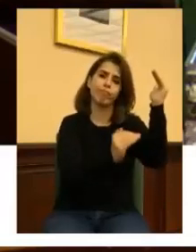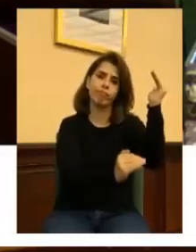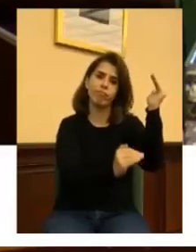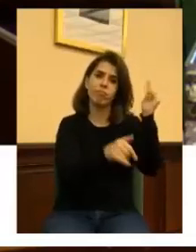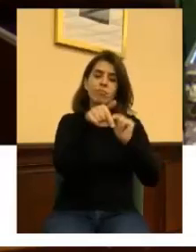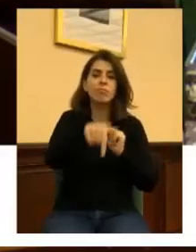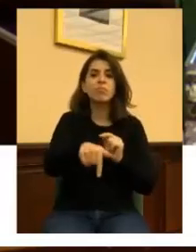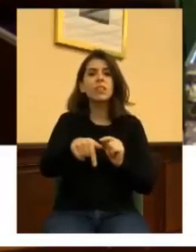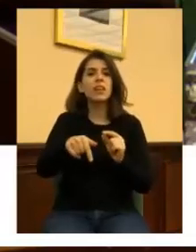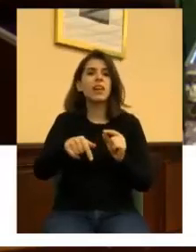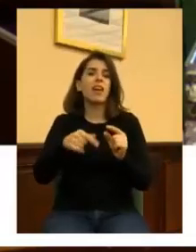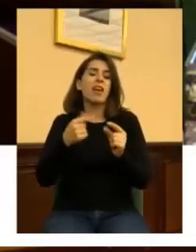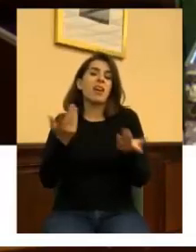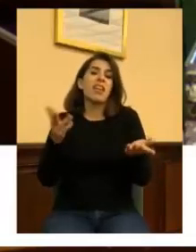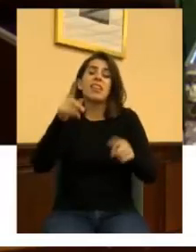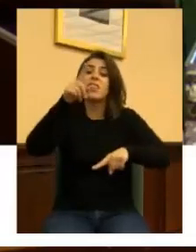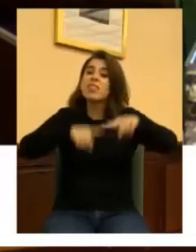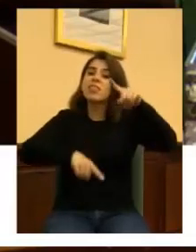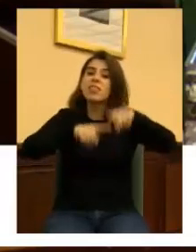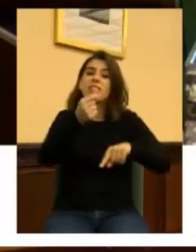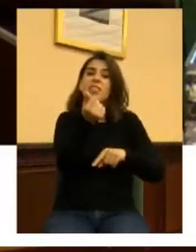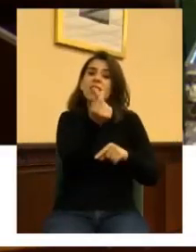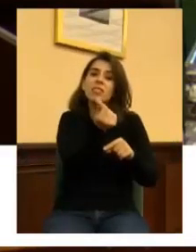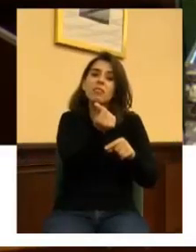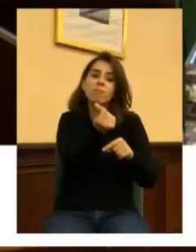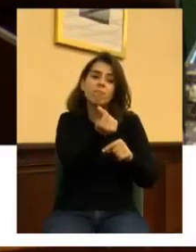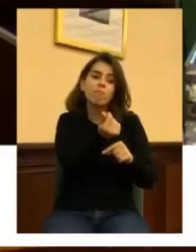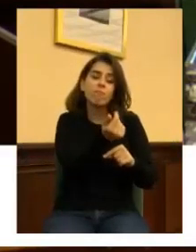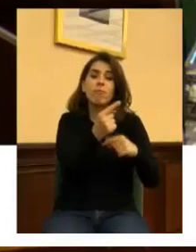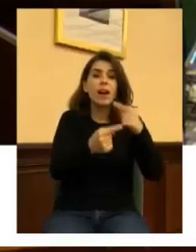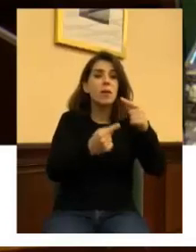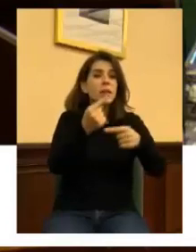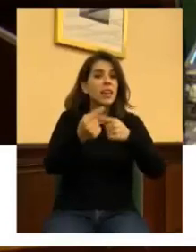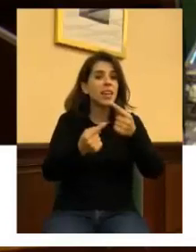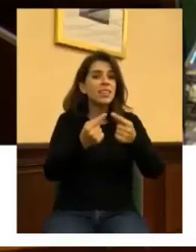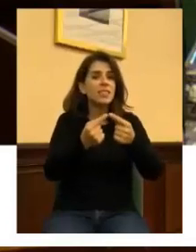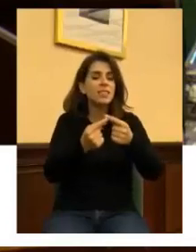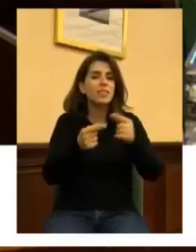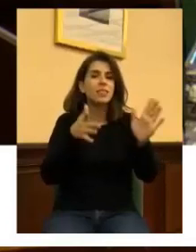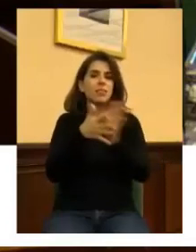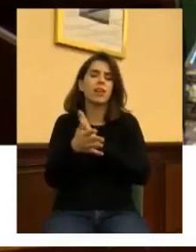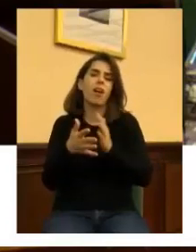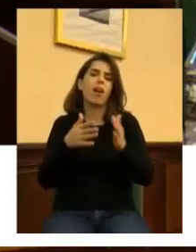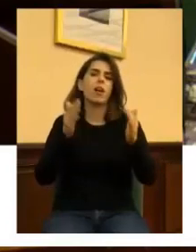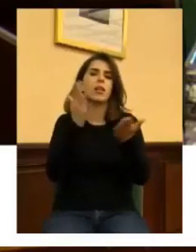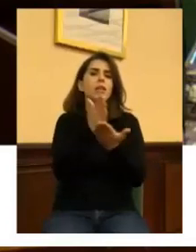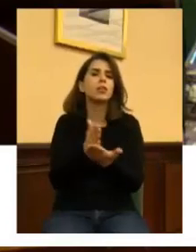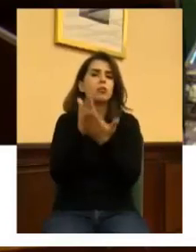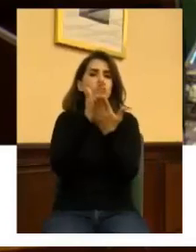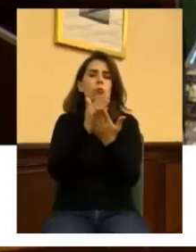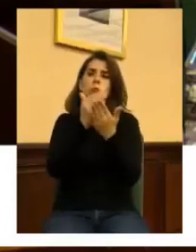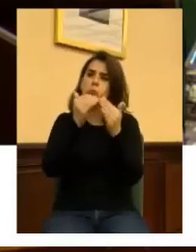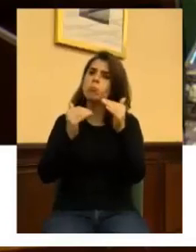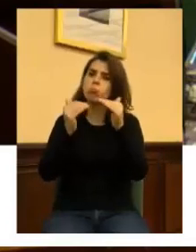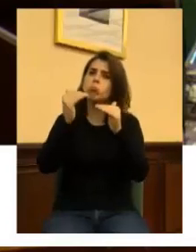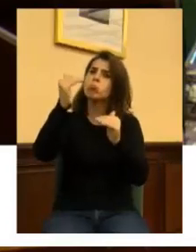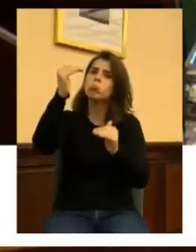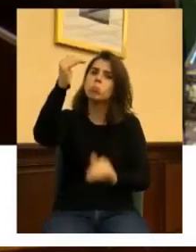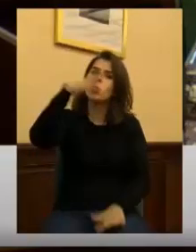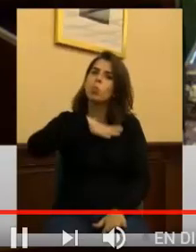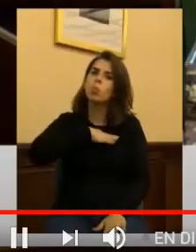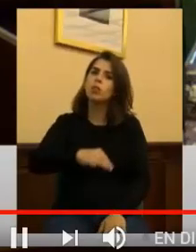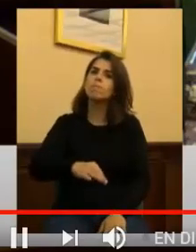éxito académico del alumnado. Un menor de una familia vulnerable tiene 4 posibilidades más de repetir